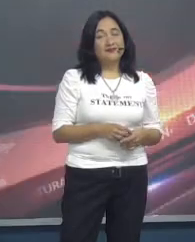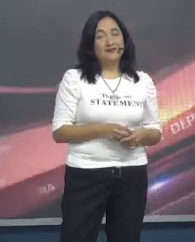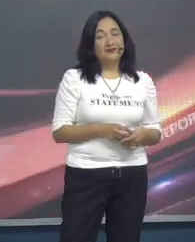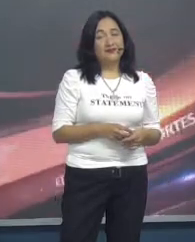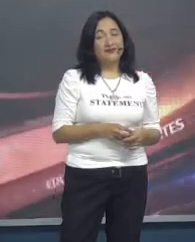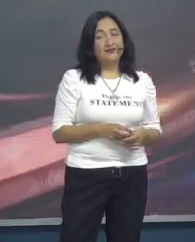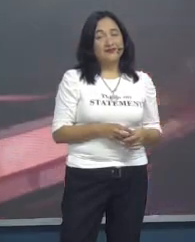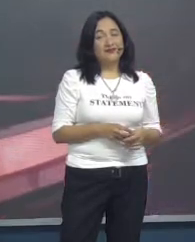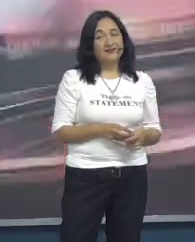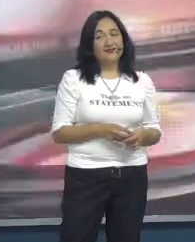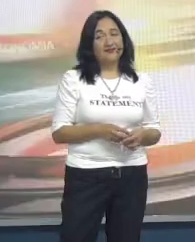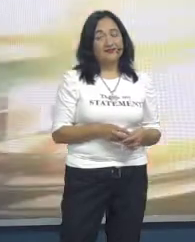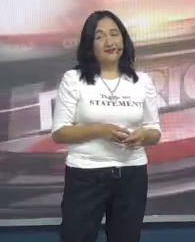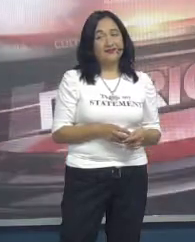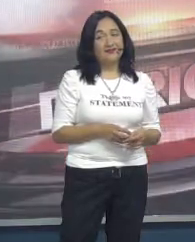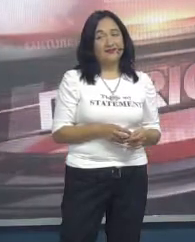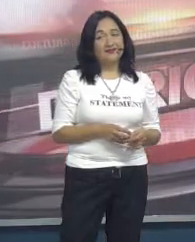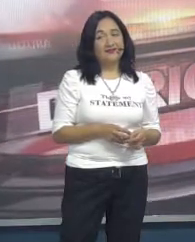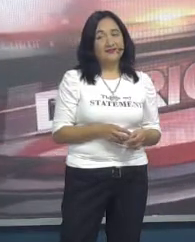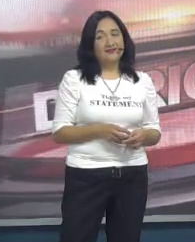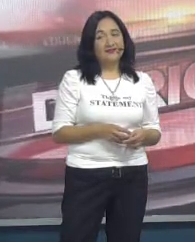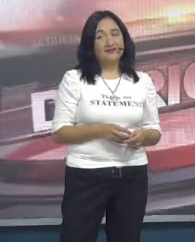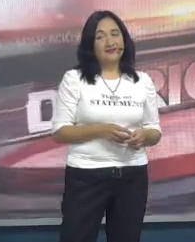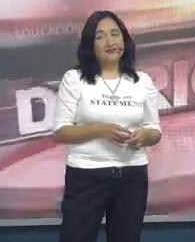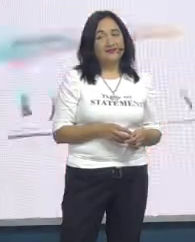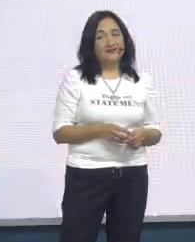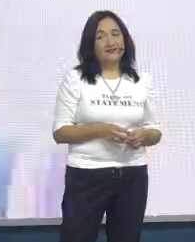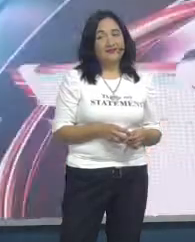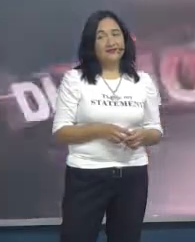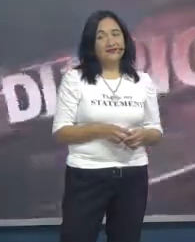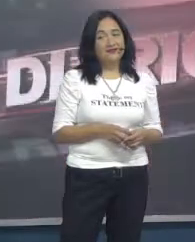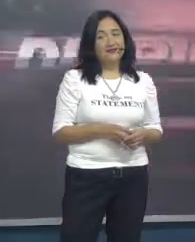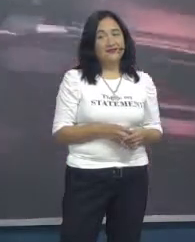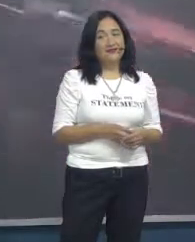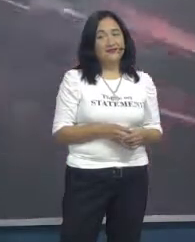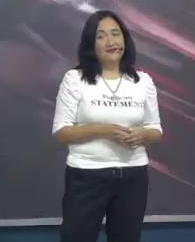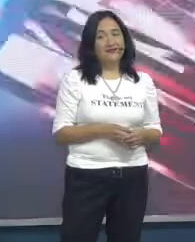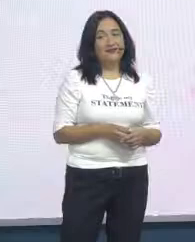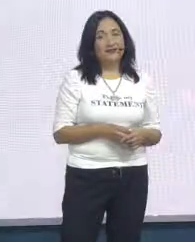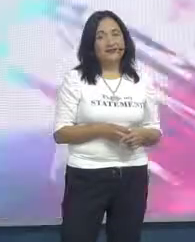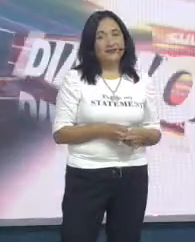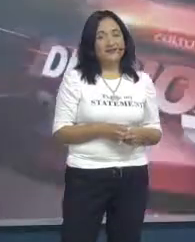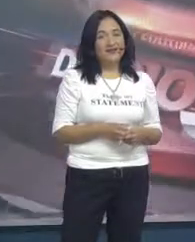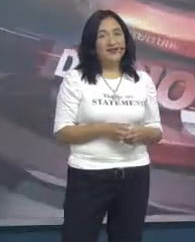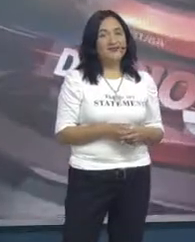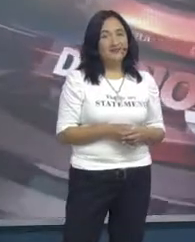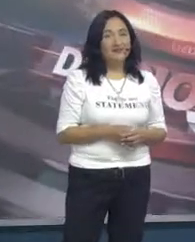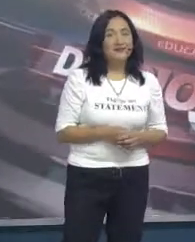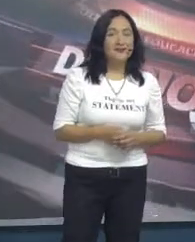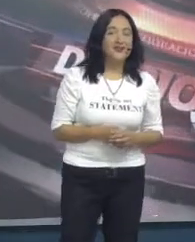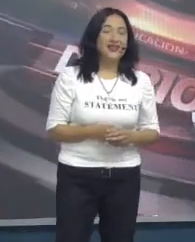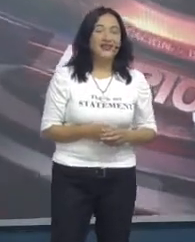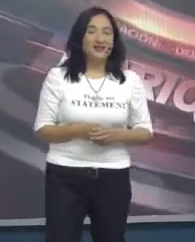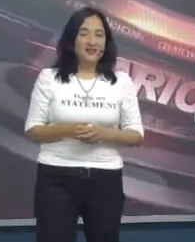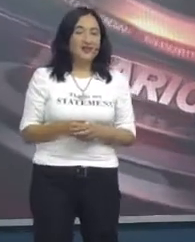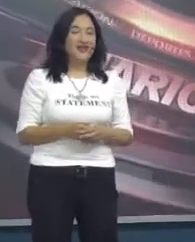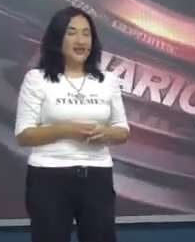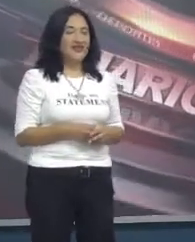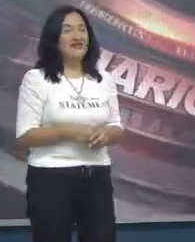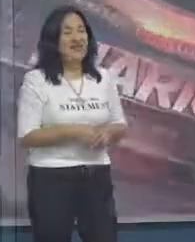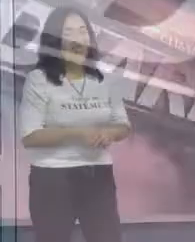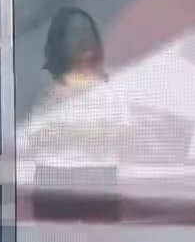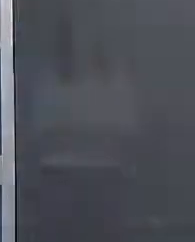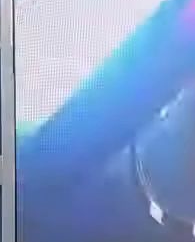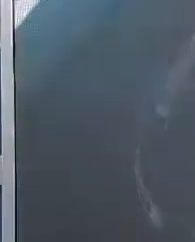Así que, bueno, a cuidarse todos y de esa manera todos, si todos colaboramos, vamos a poder salir. Bien, Muchísimas muchas gracias, gracias por el Marcelo.